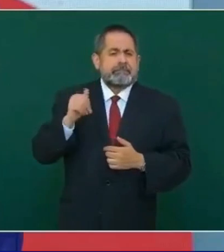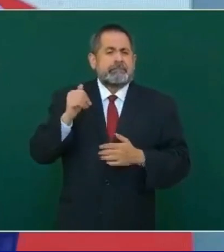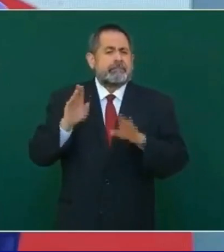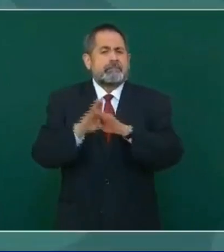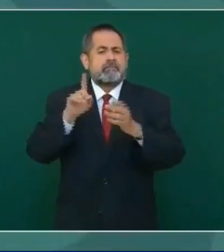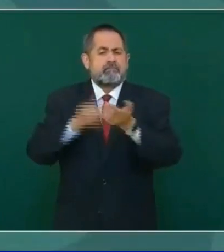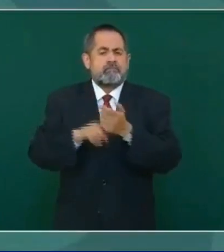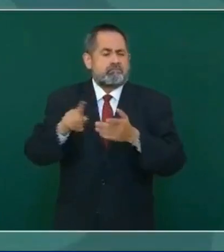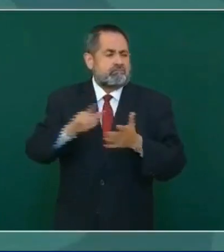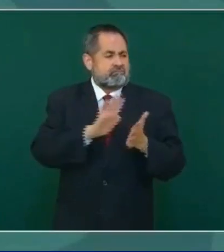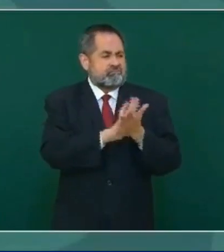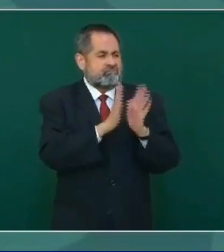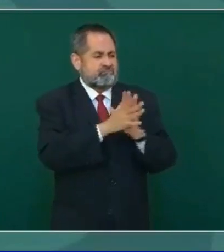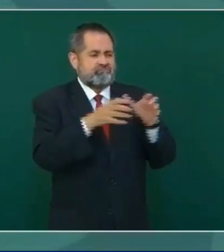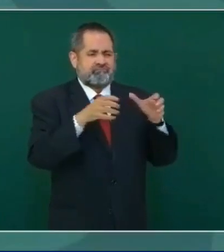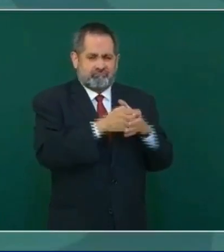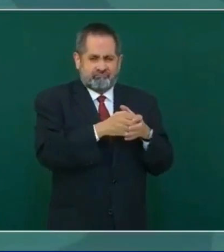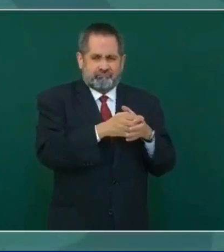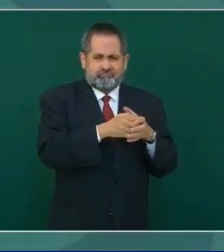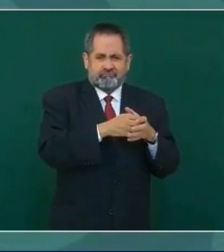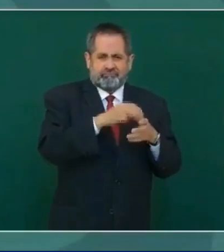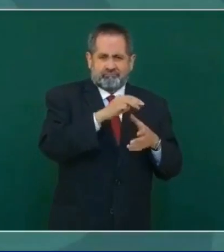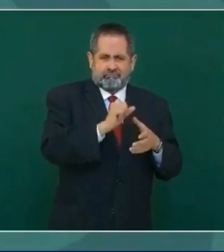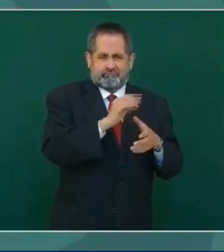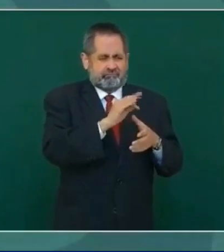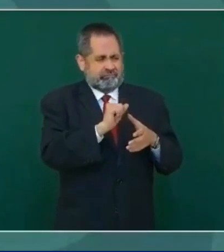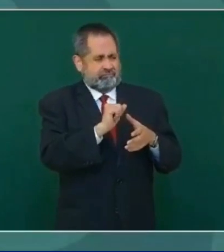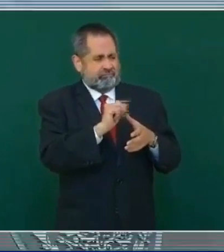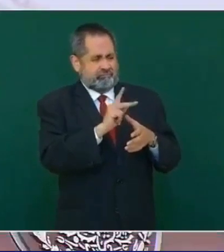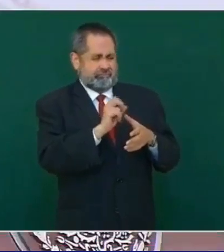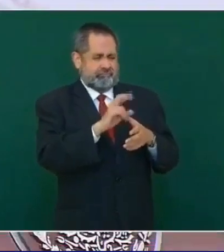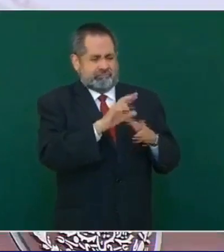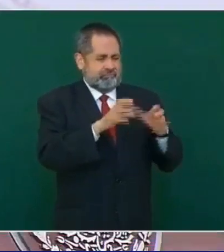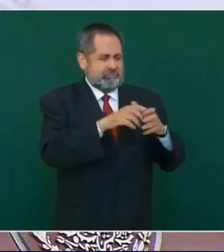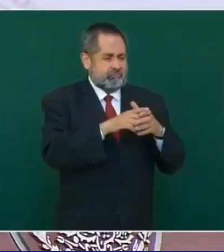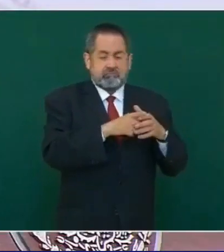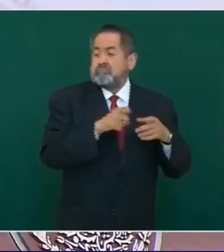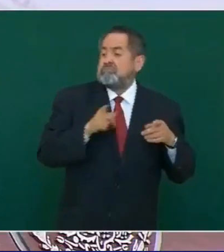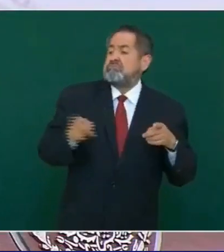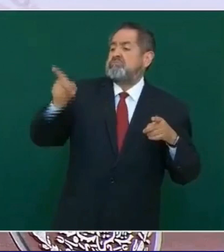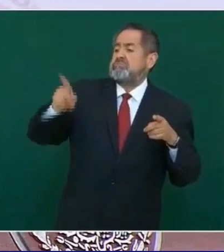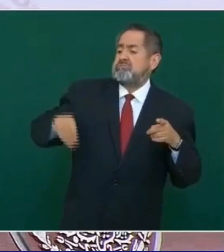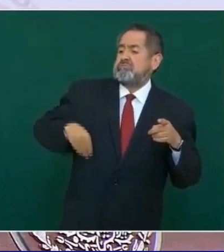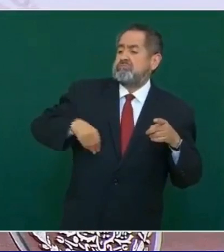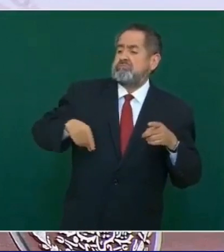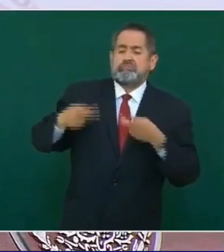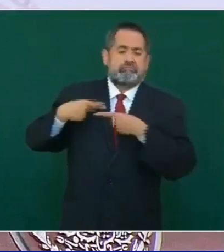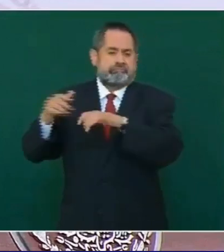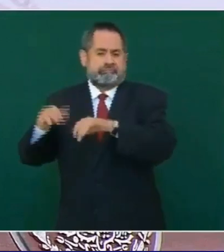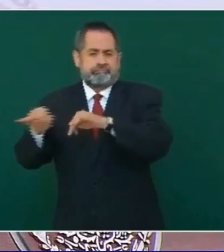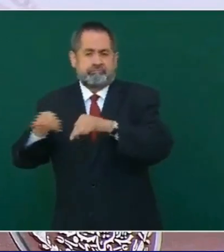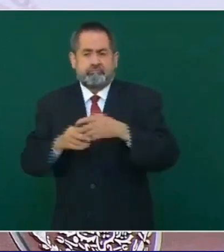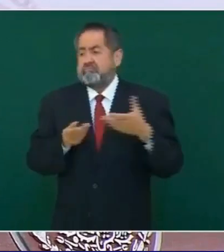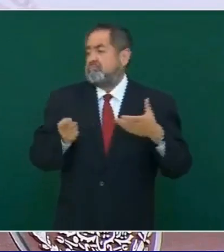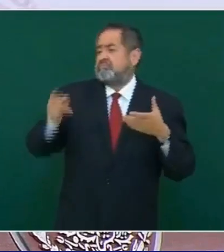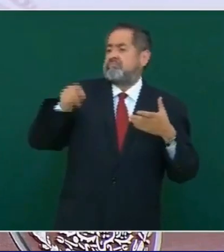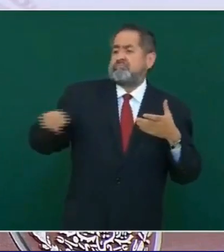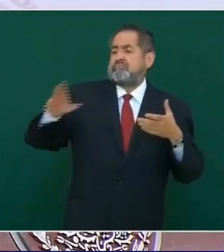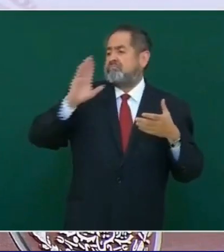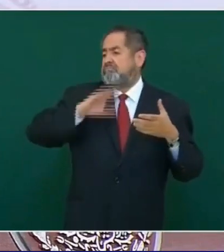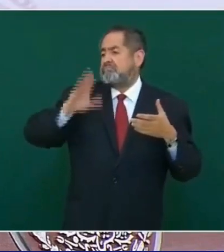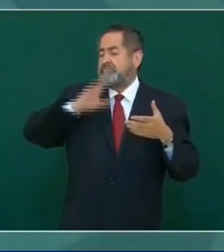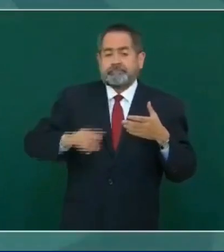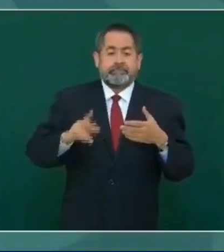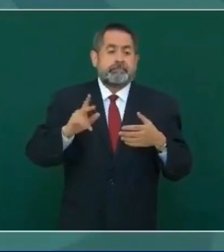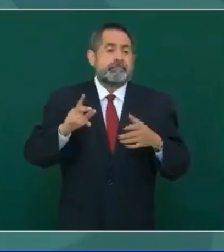los de la mafia del poder? Le echaban la culpa de todo a los trabajadores. Dice, está mal